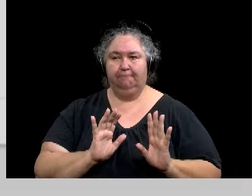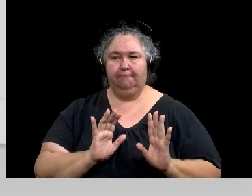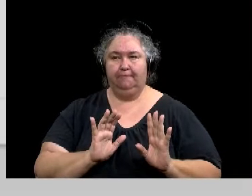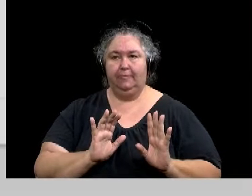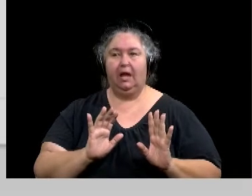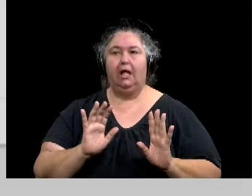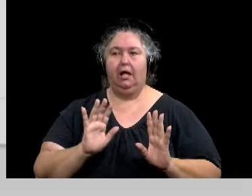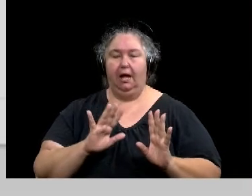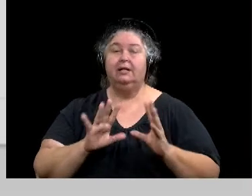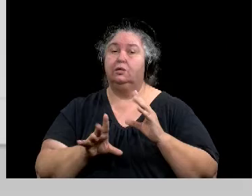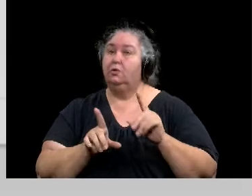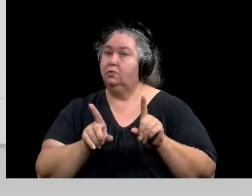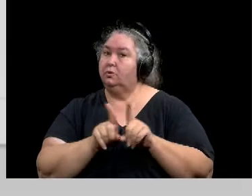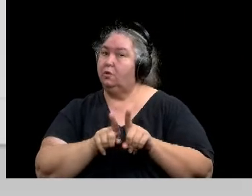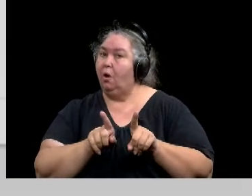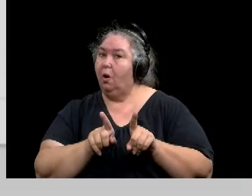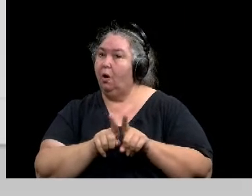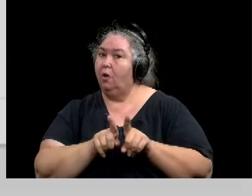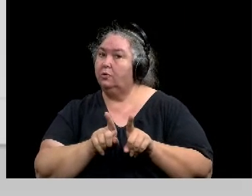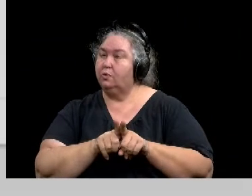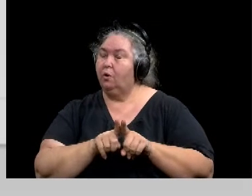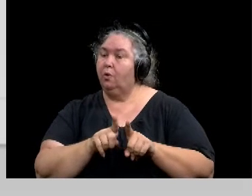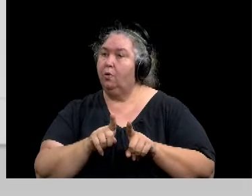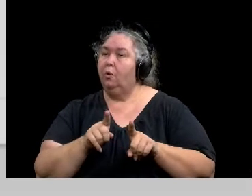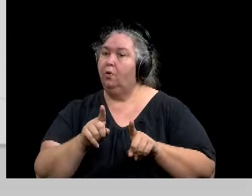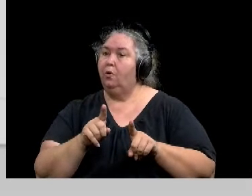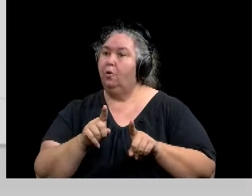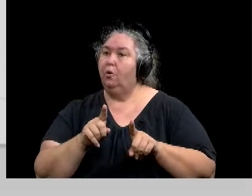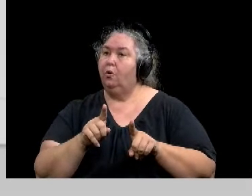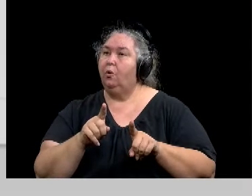adicionalmente de que estamos